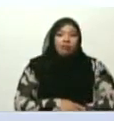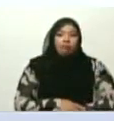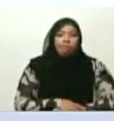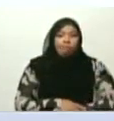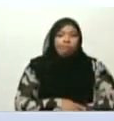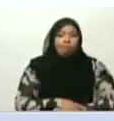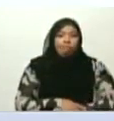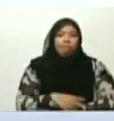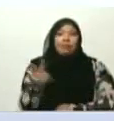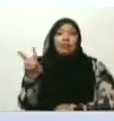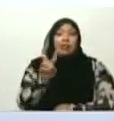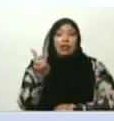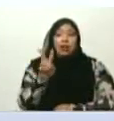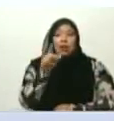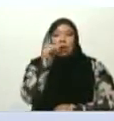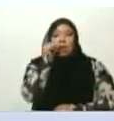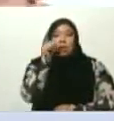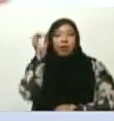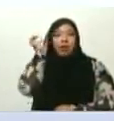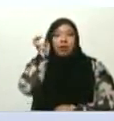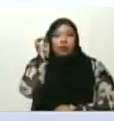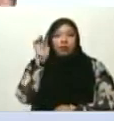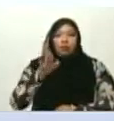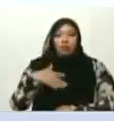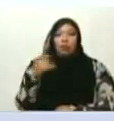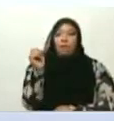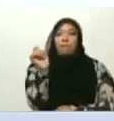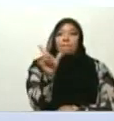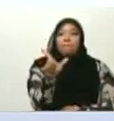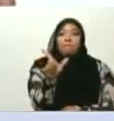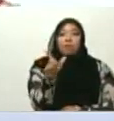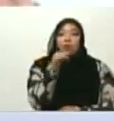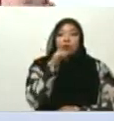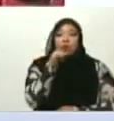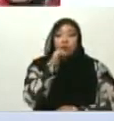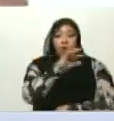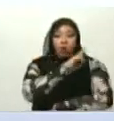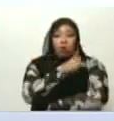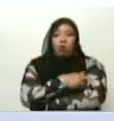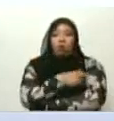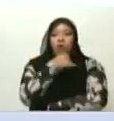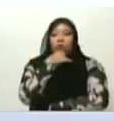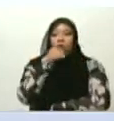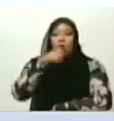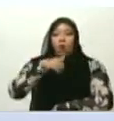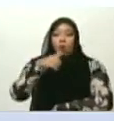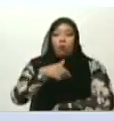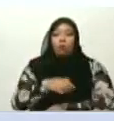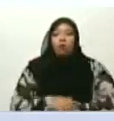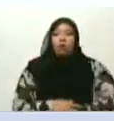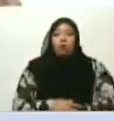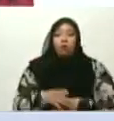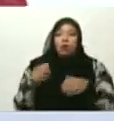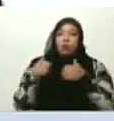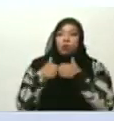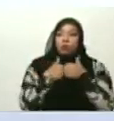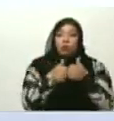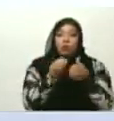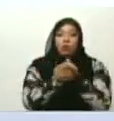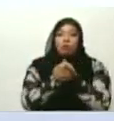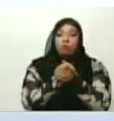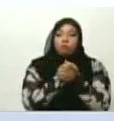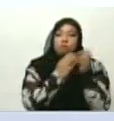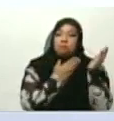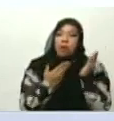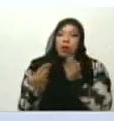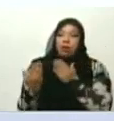los venezolanos y las venezolanas. De manera que el partido es eso, una gran fuerza. Jóvenes, vénganse para acá. Compañeros que estaban por fuera, vénganse para